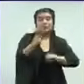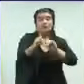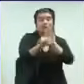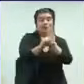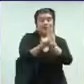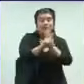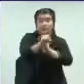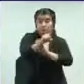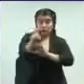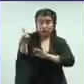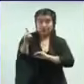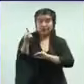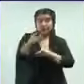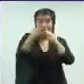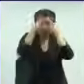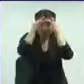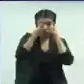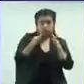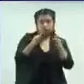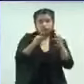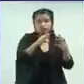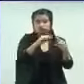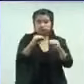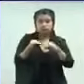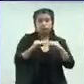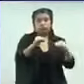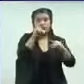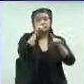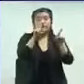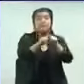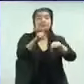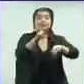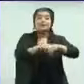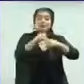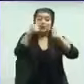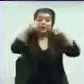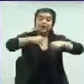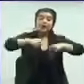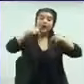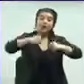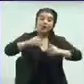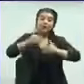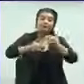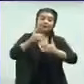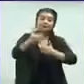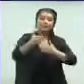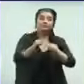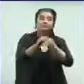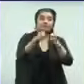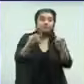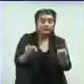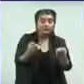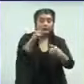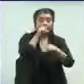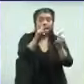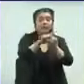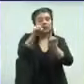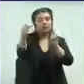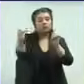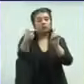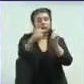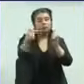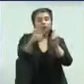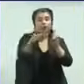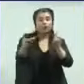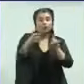tuvieron que considerar, y finalmente el momento en el que nos encontramos en este momento. Esto lo señalo solamente